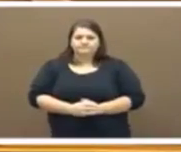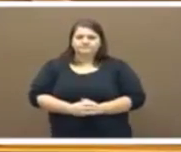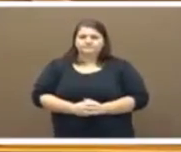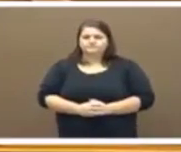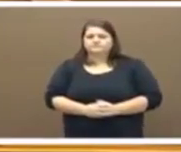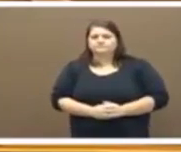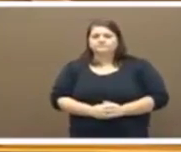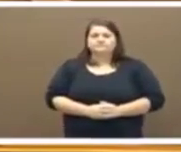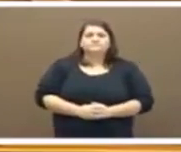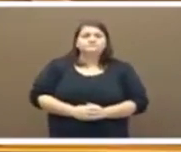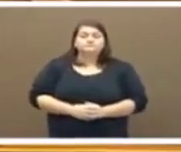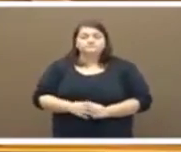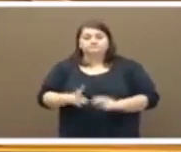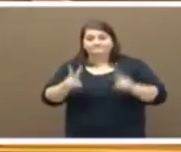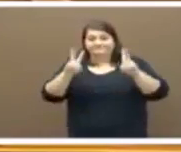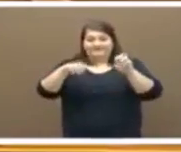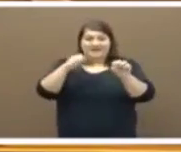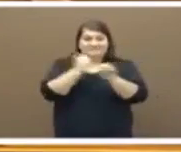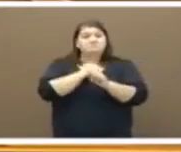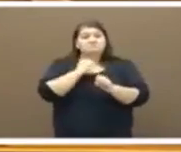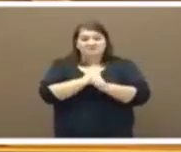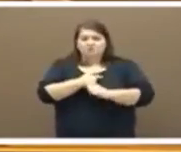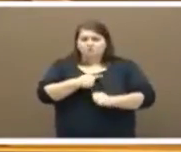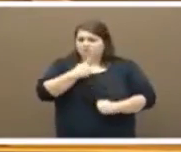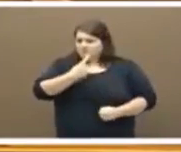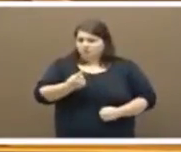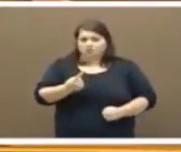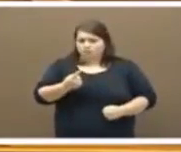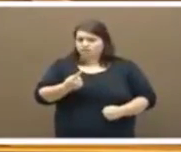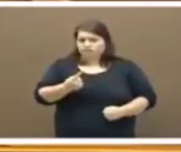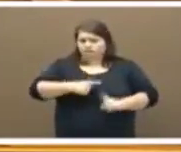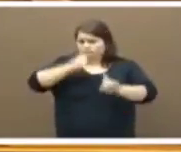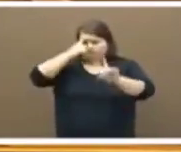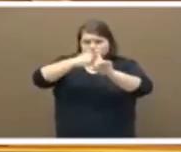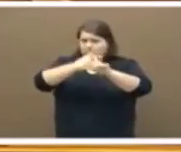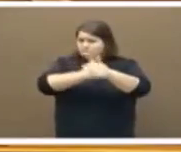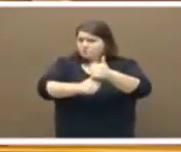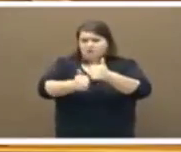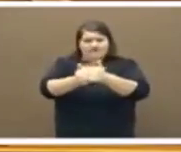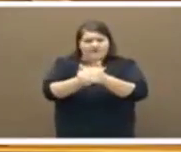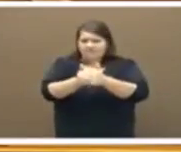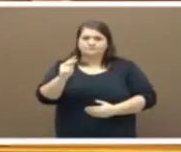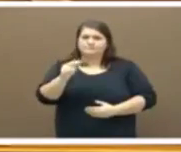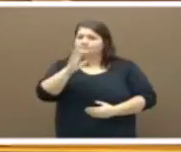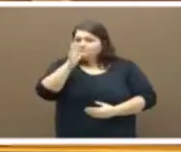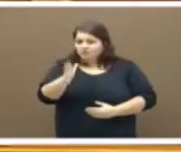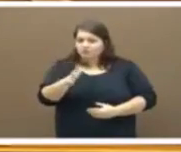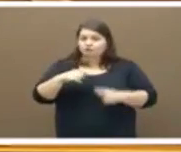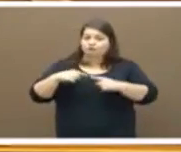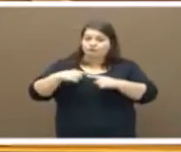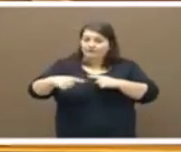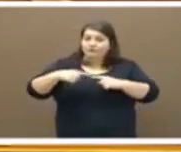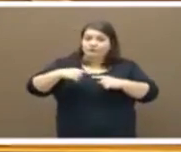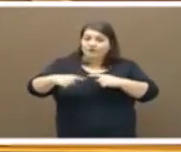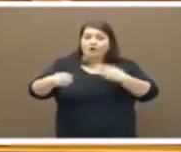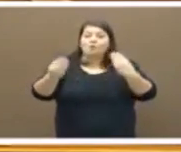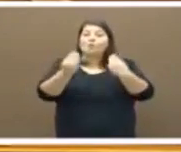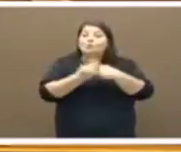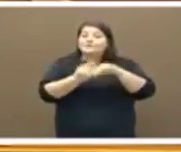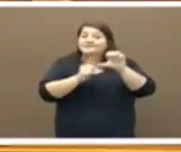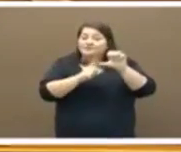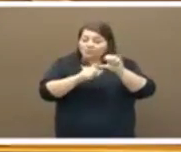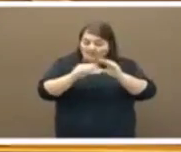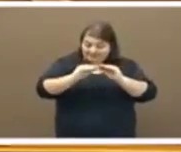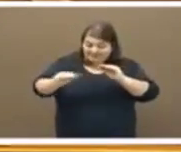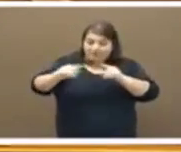El empleo, como les decía, también es objetivo prioritario del presupuesto. Cada día la Junta